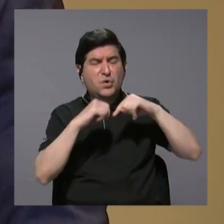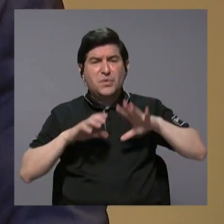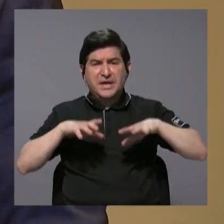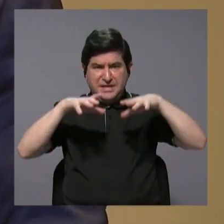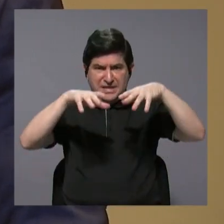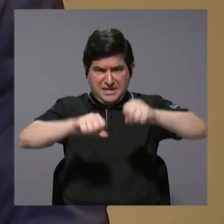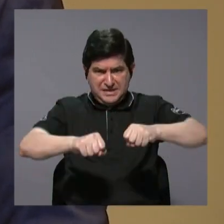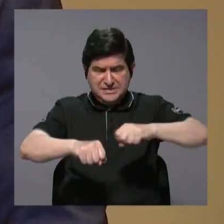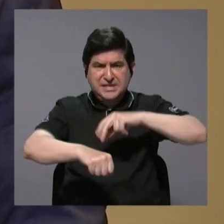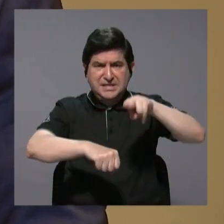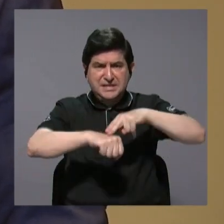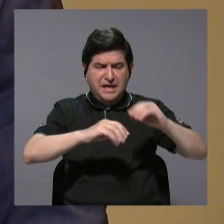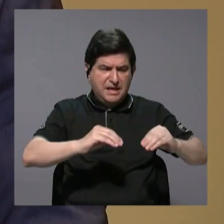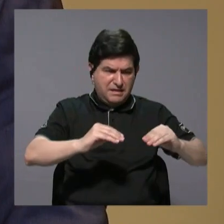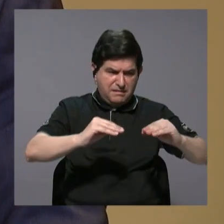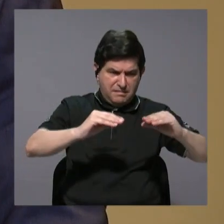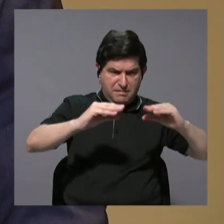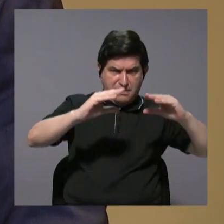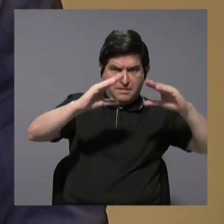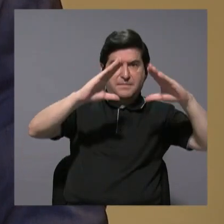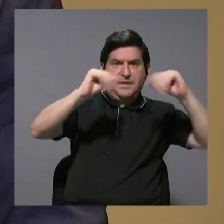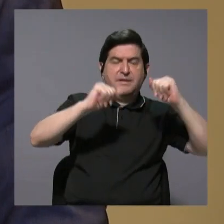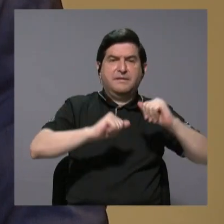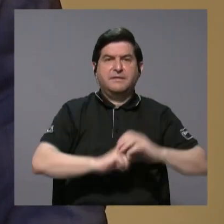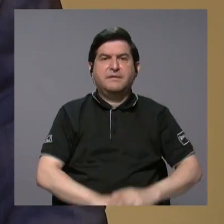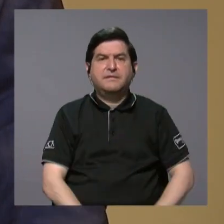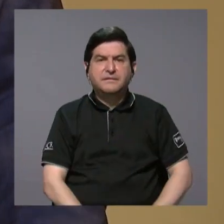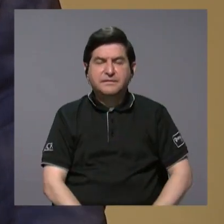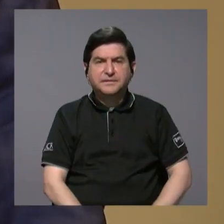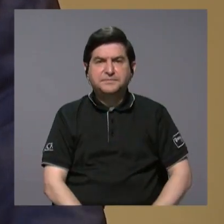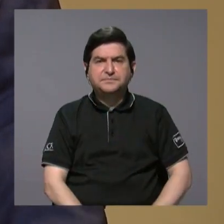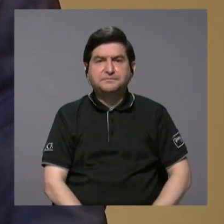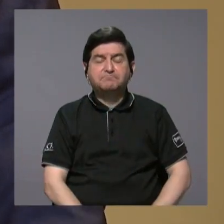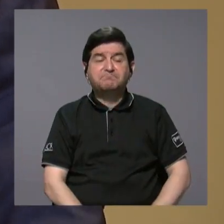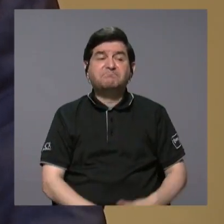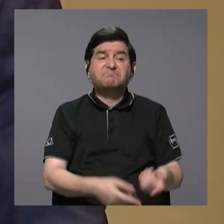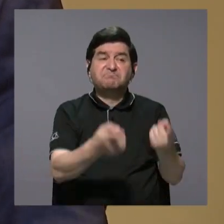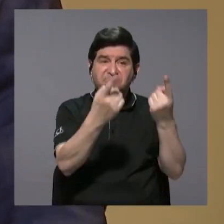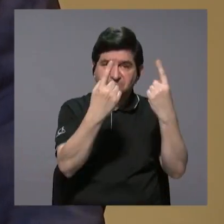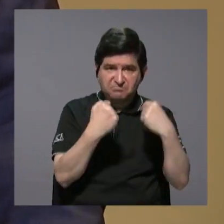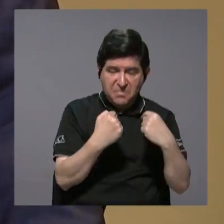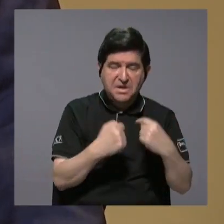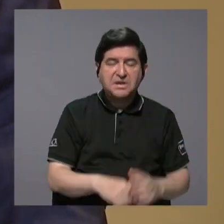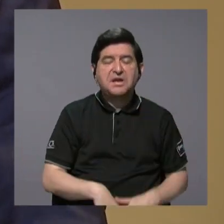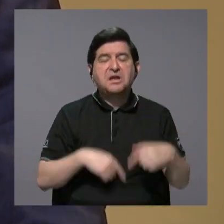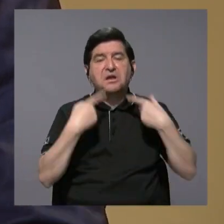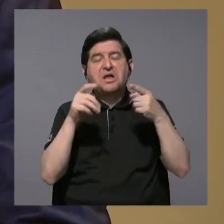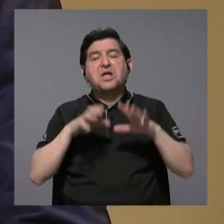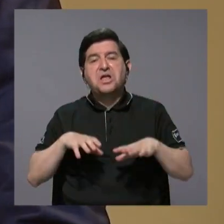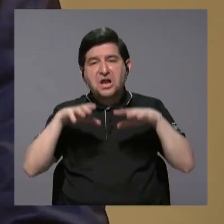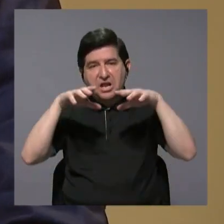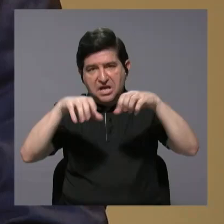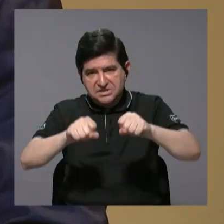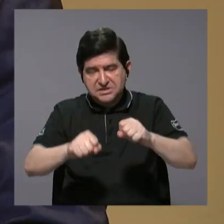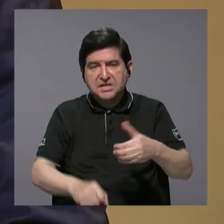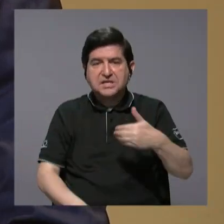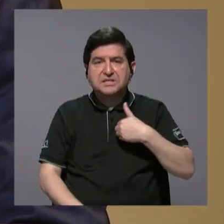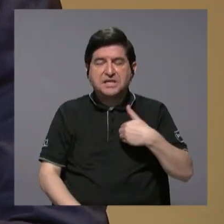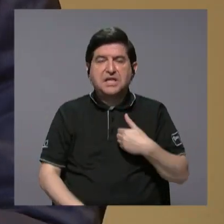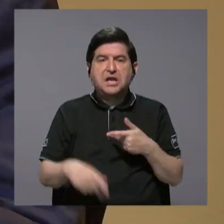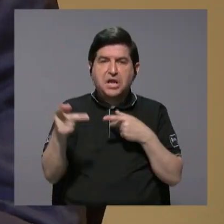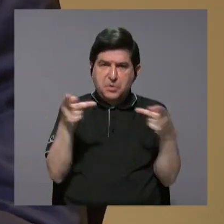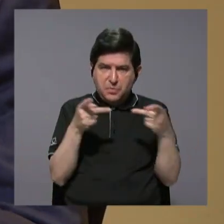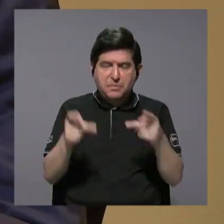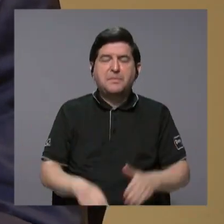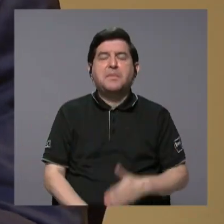normalmente eran en la mañana, y entonces nos veníamos, íbamos a la cita. Como teníamos una pulpería,